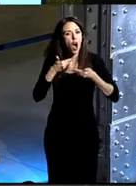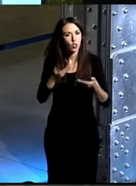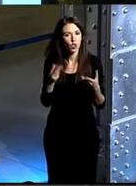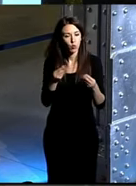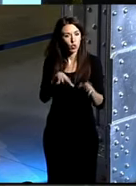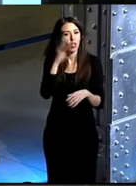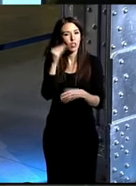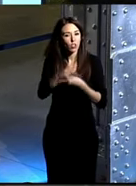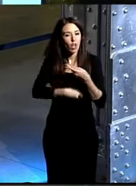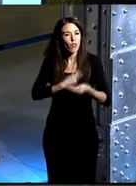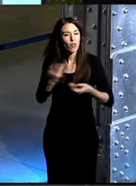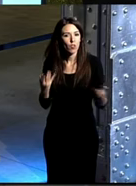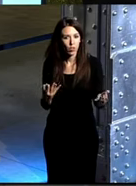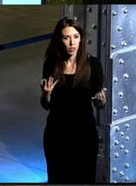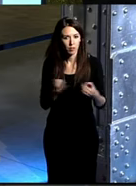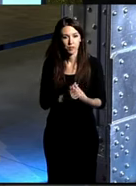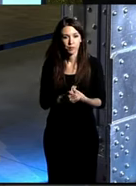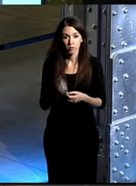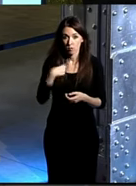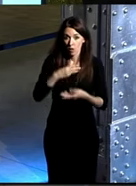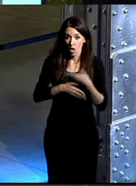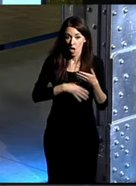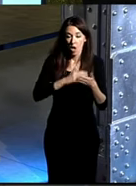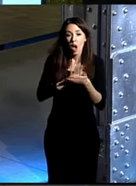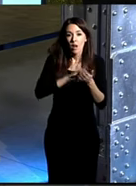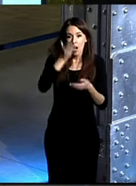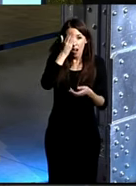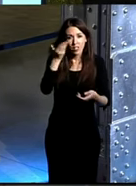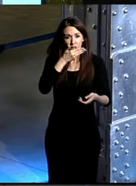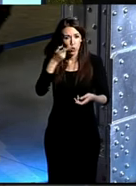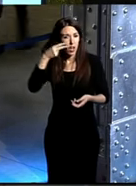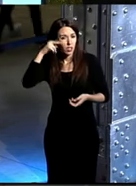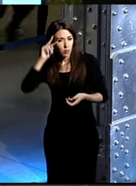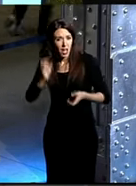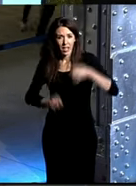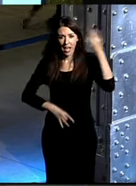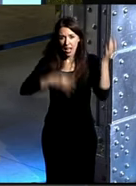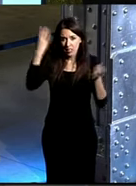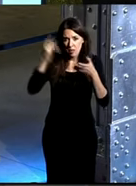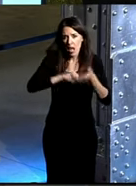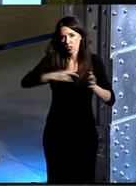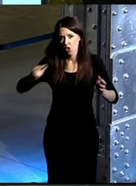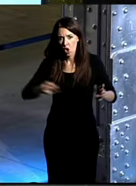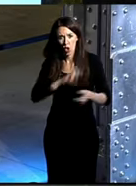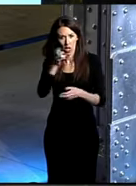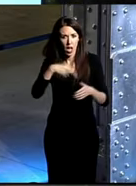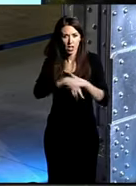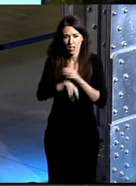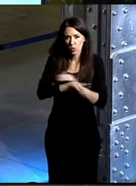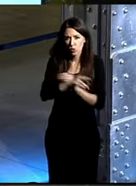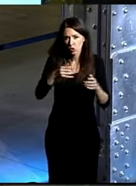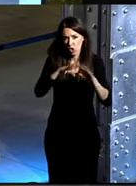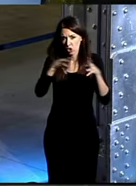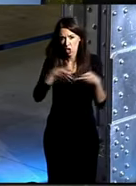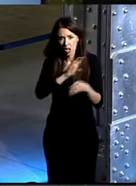a entender qué es lo que estamos haciendo. Estamos hablando de hackear las escuelas, la experiencia, la creatividad, la tecnología, los recursos en línea,